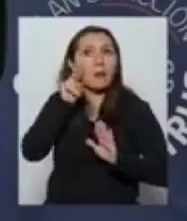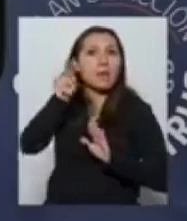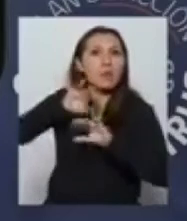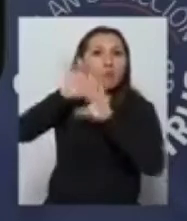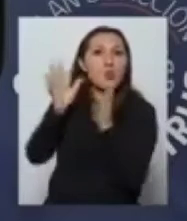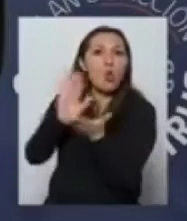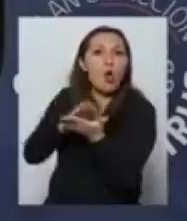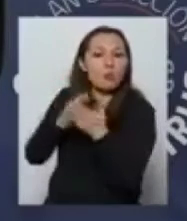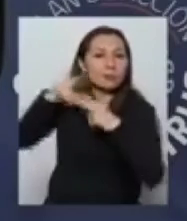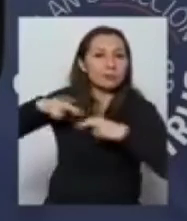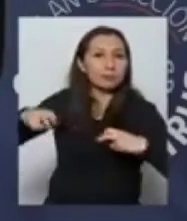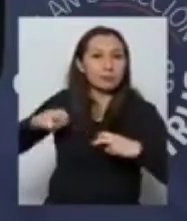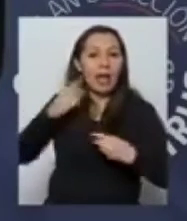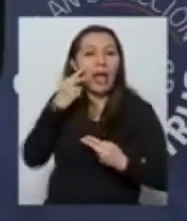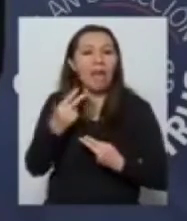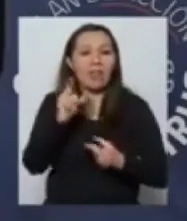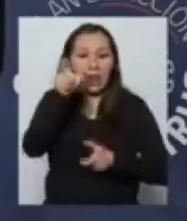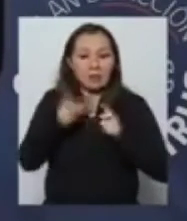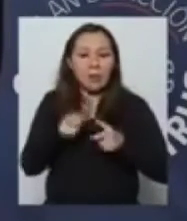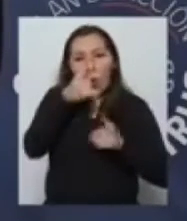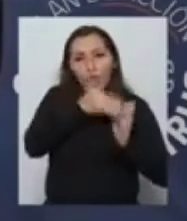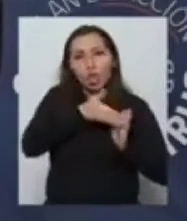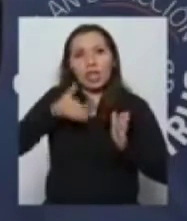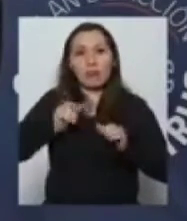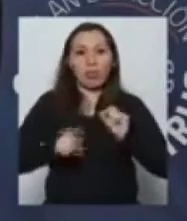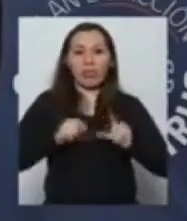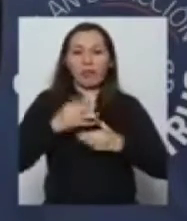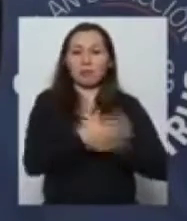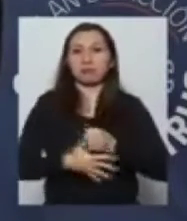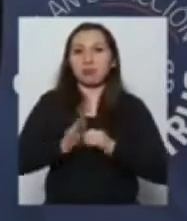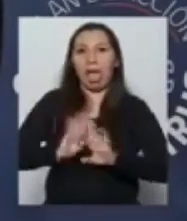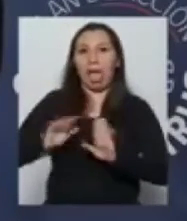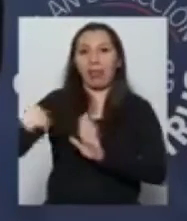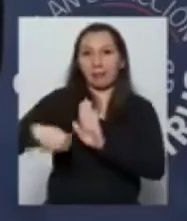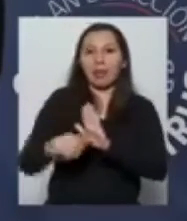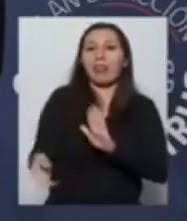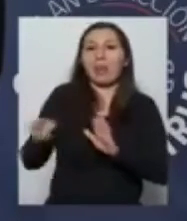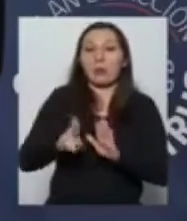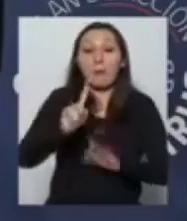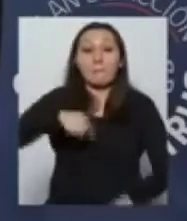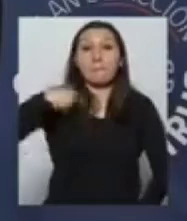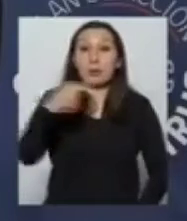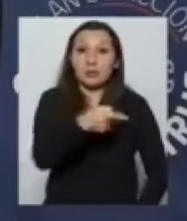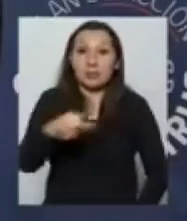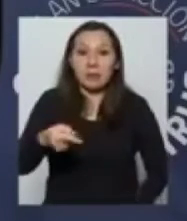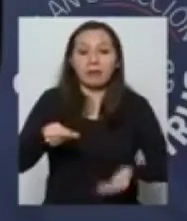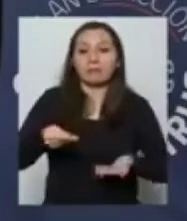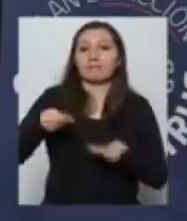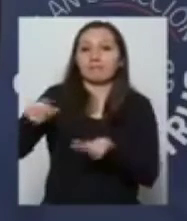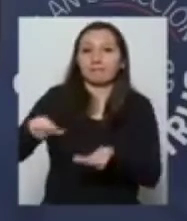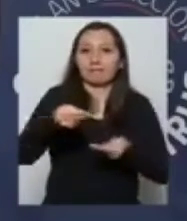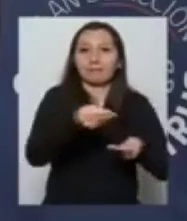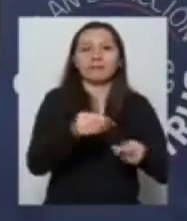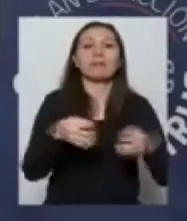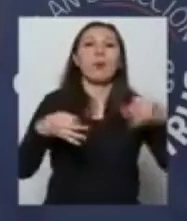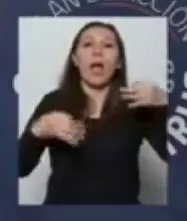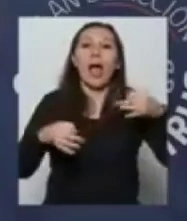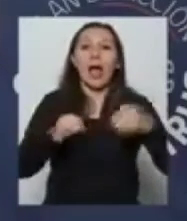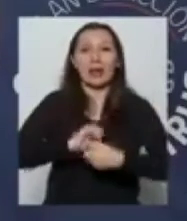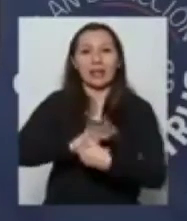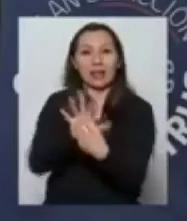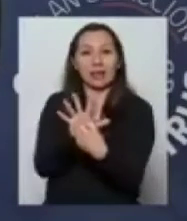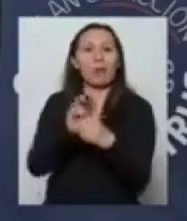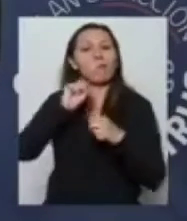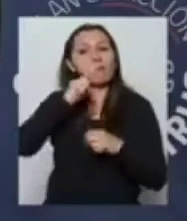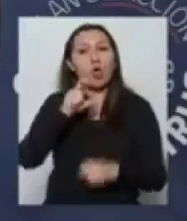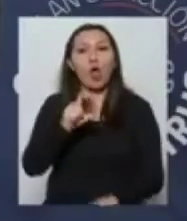respecto al nivel de inmunidad que esa persona tiene. Repito, a partir de la próxima semana vamos a entregar el carnet COVID a